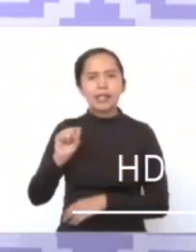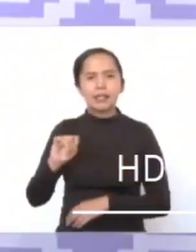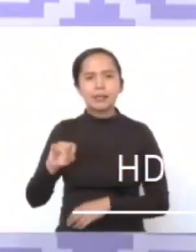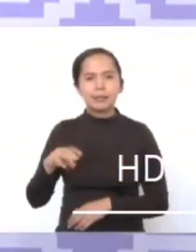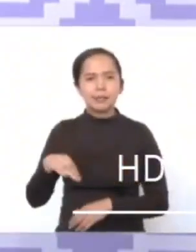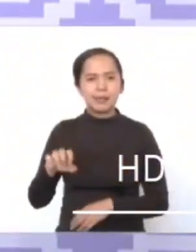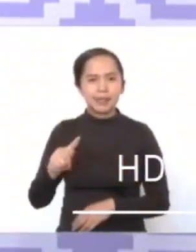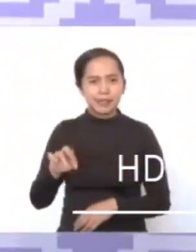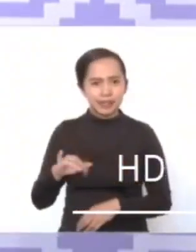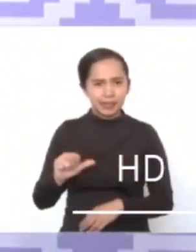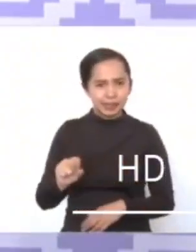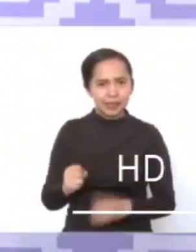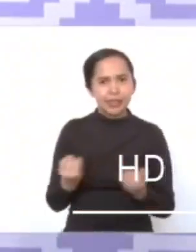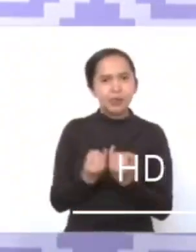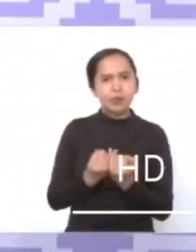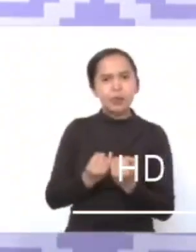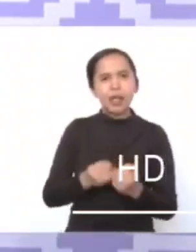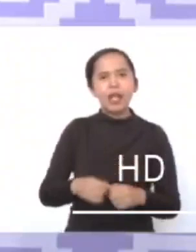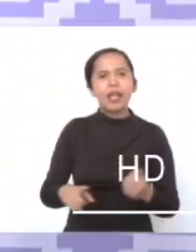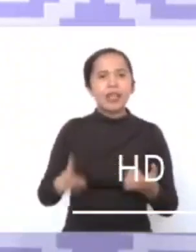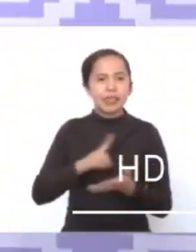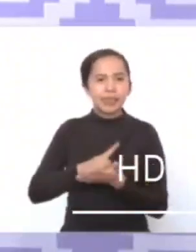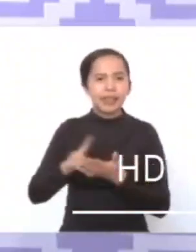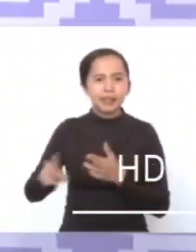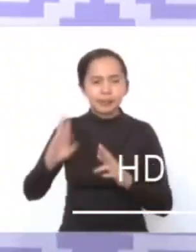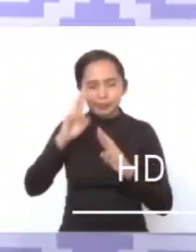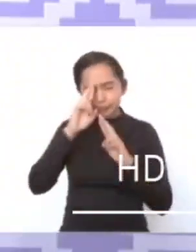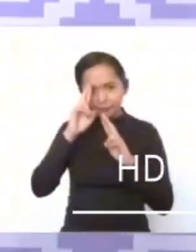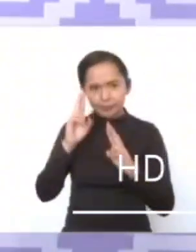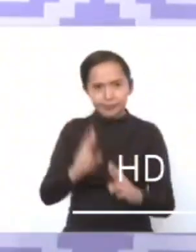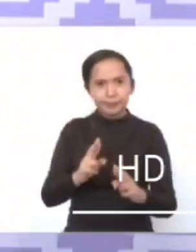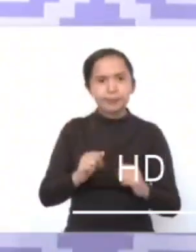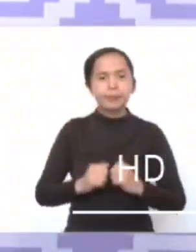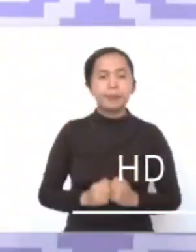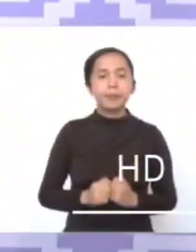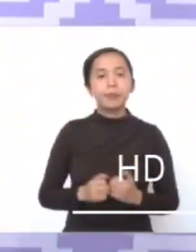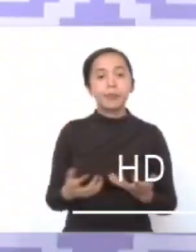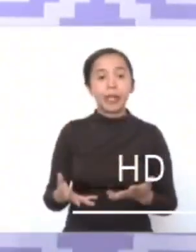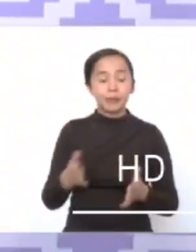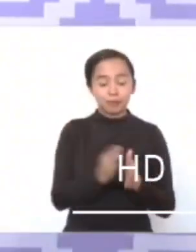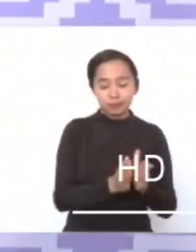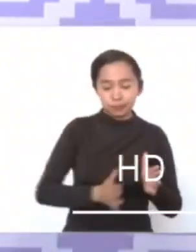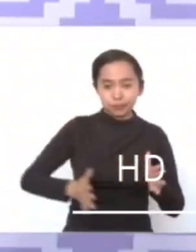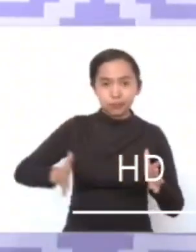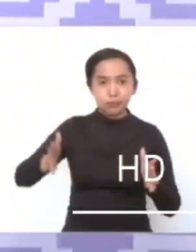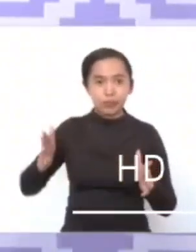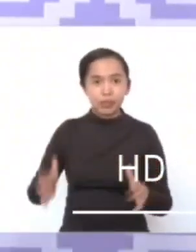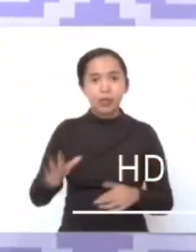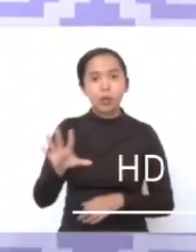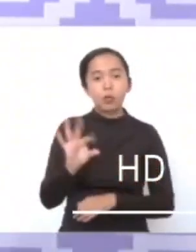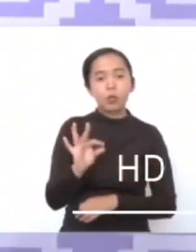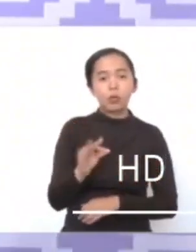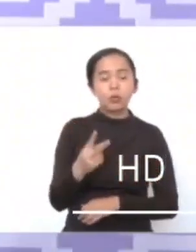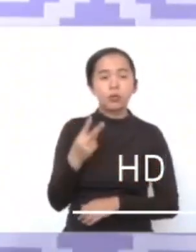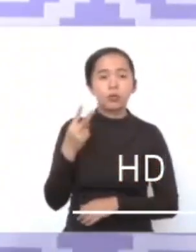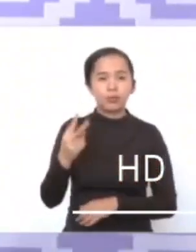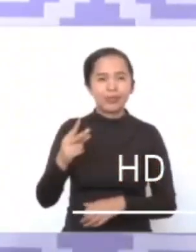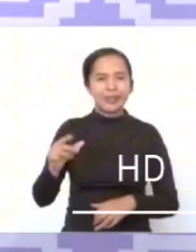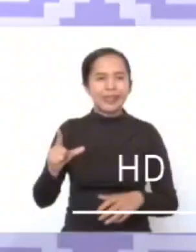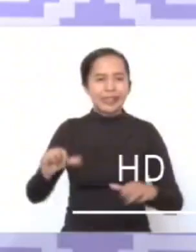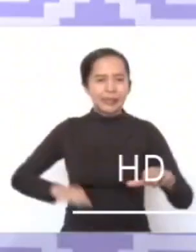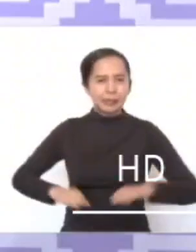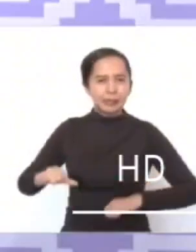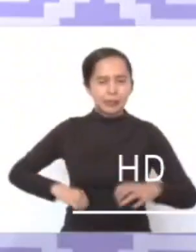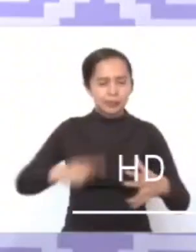el respeto por los derechos de las mujeres. A lo largo de este año hemos realizado 42 actividades en las que